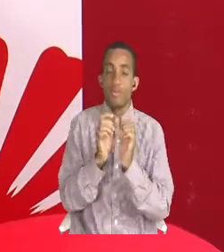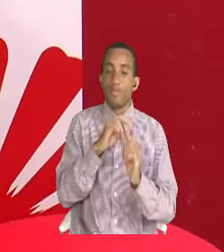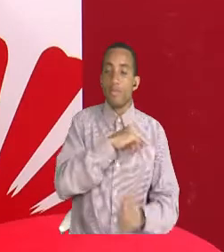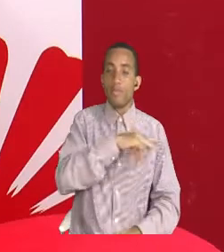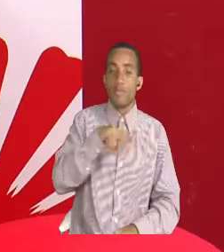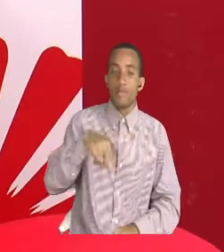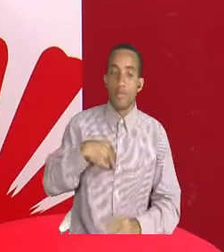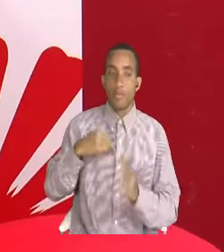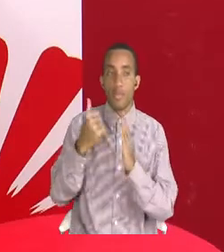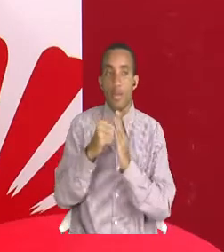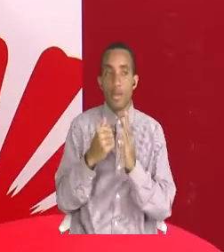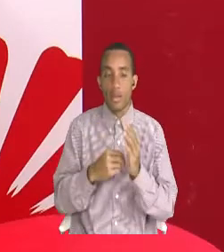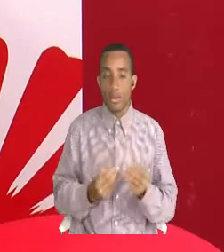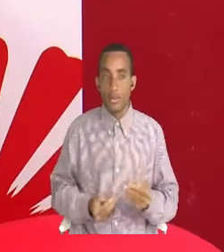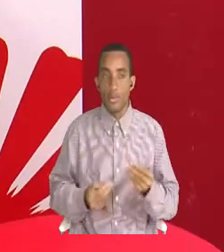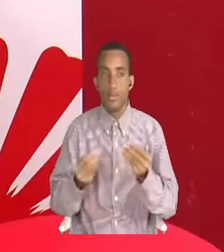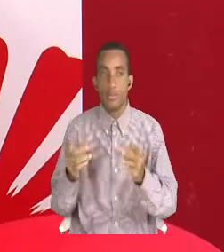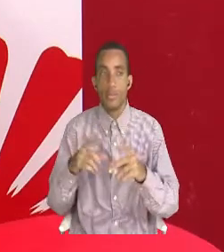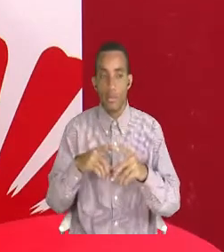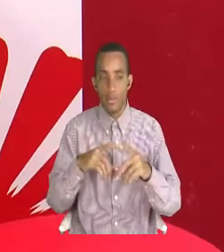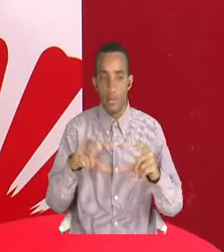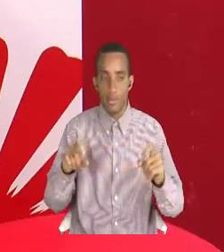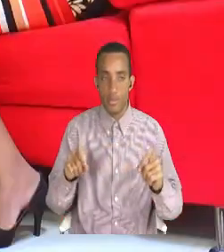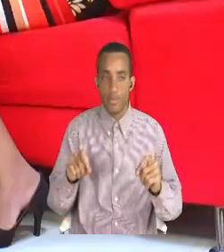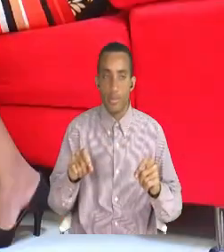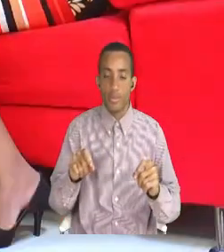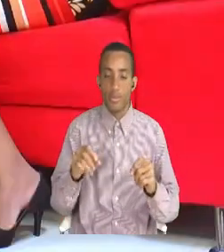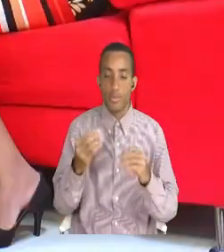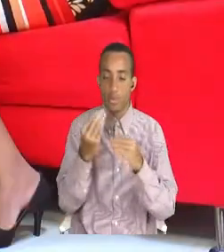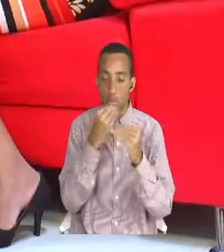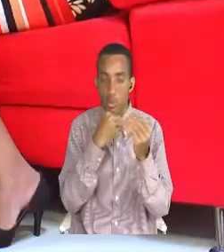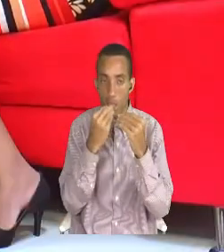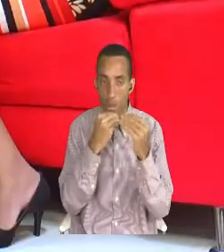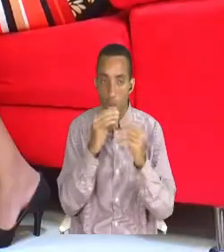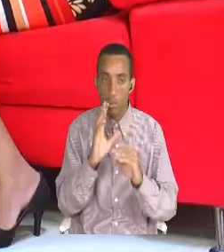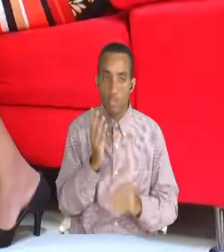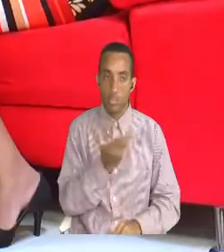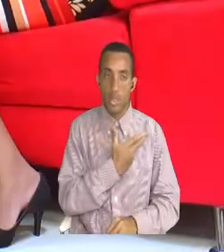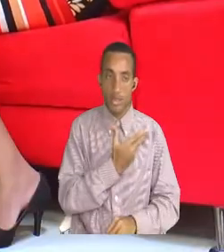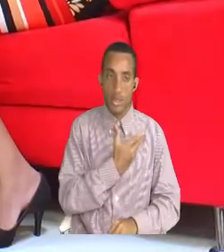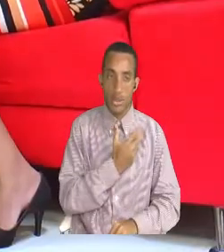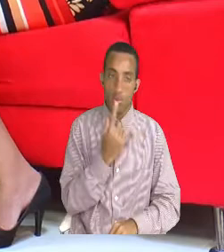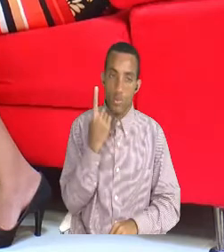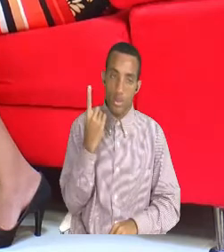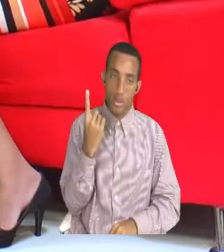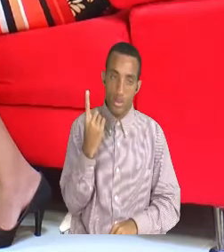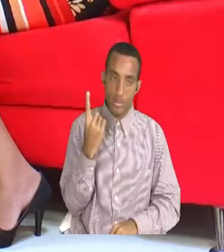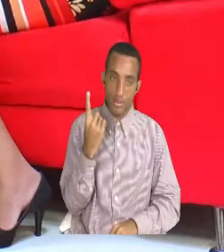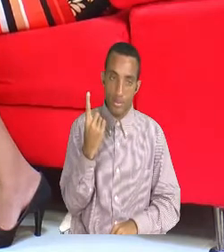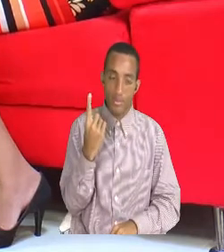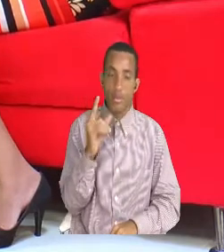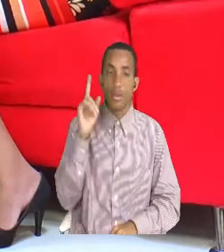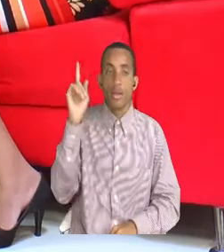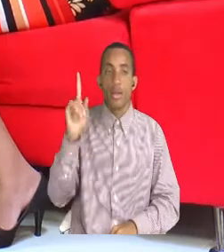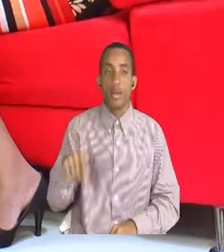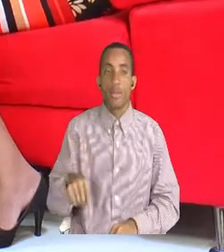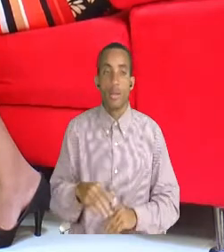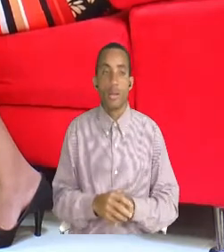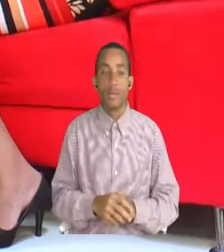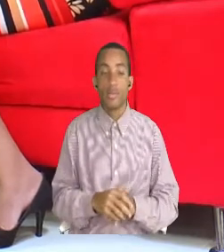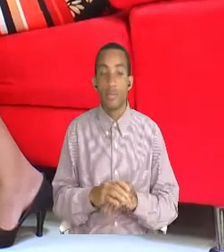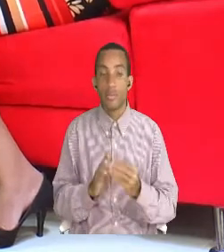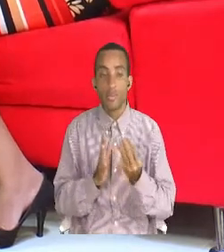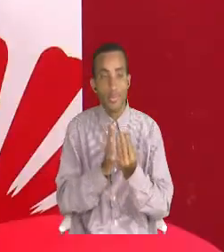a estar regalando una boleta para un almuerzo para una mamita, y vamos a regalar también un bono de spa del